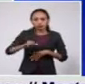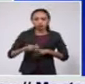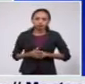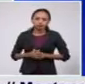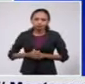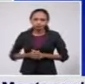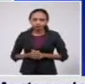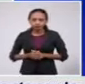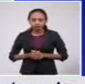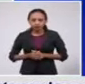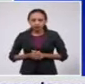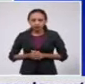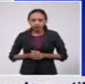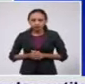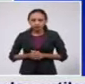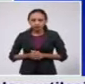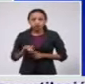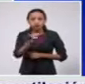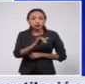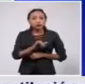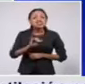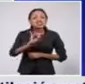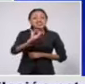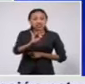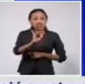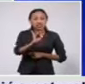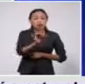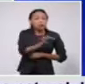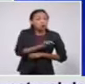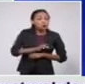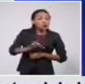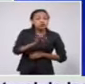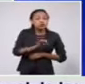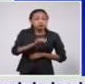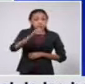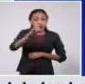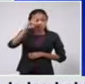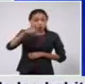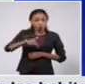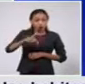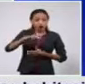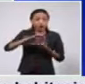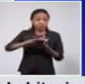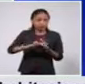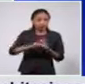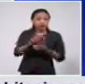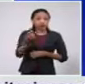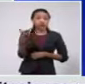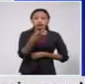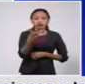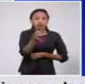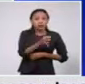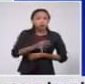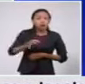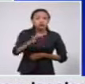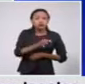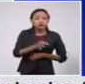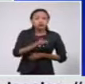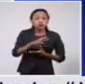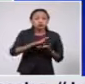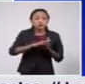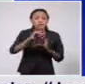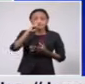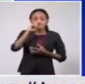también 7 en el municipio San Juan y Martínez, 3 en el municipio Minas de